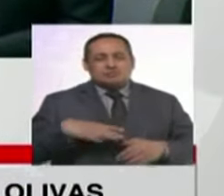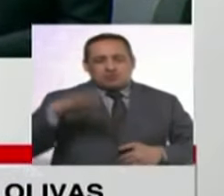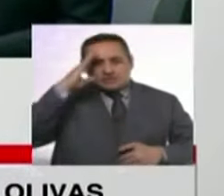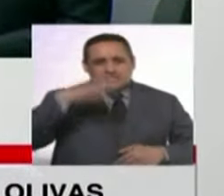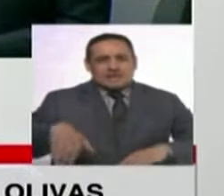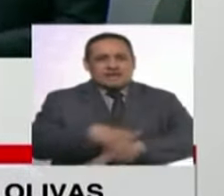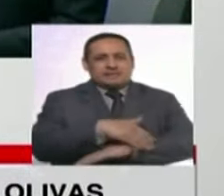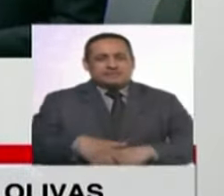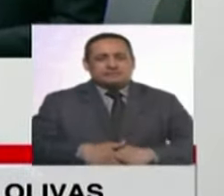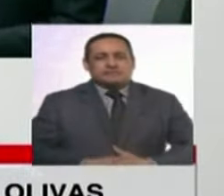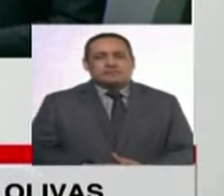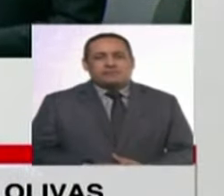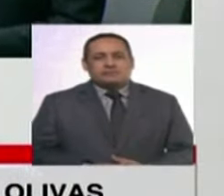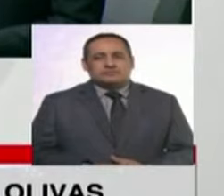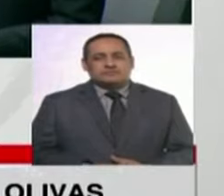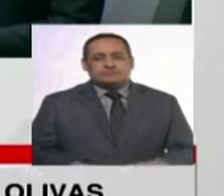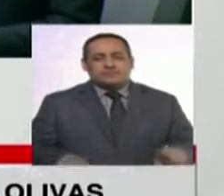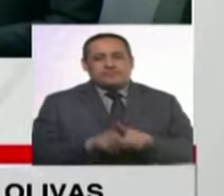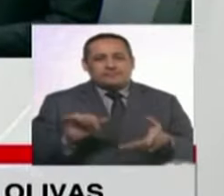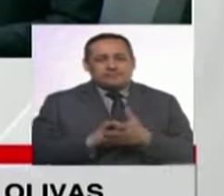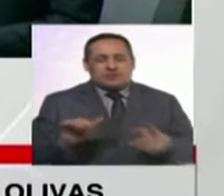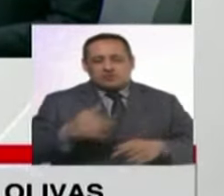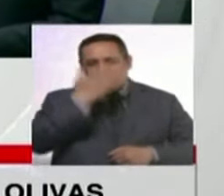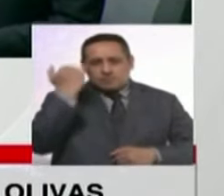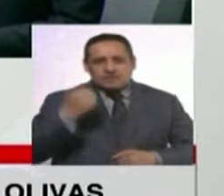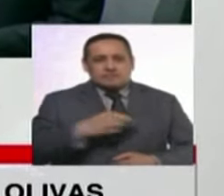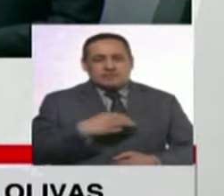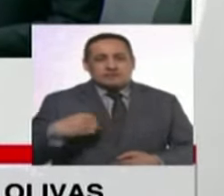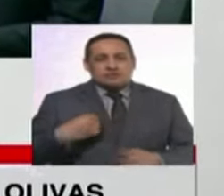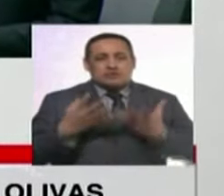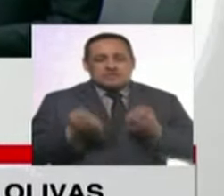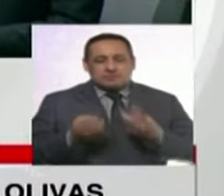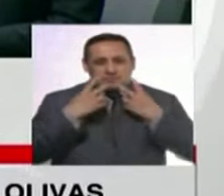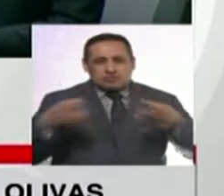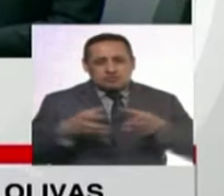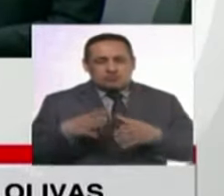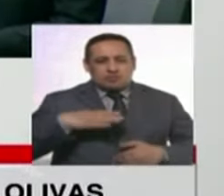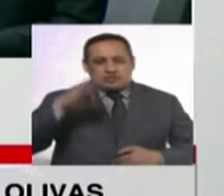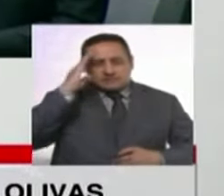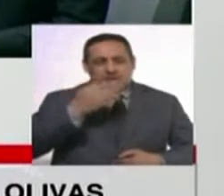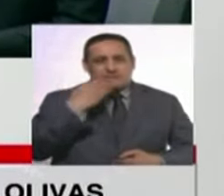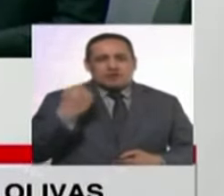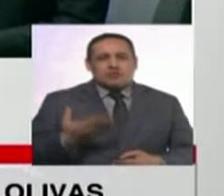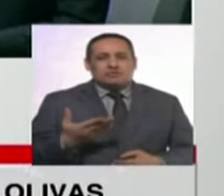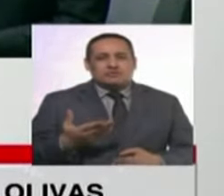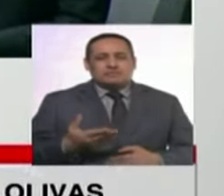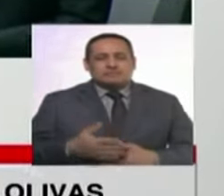calle eso no se olvide si yo ministro Si queremos una policía mejor